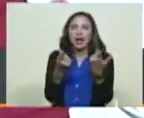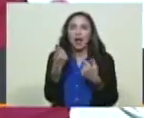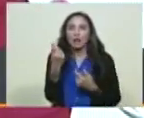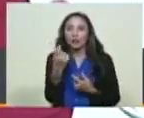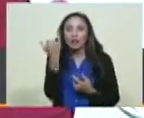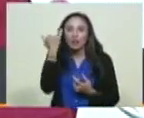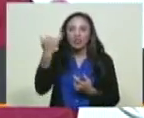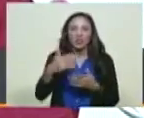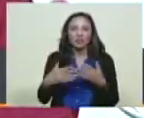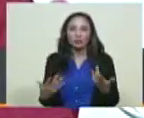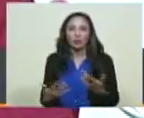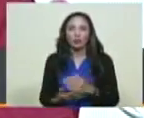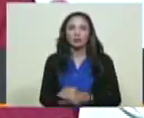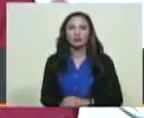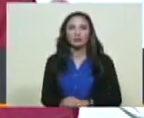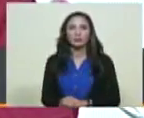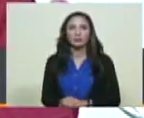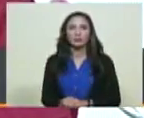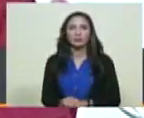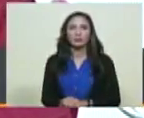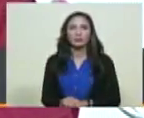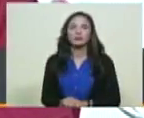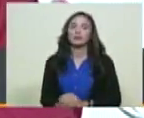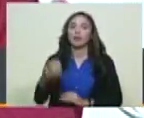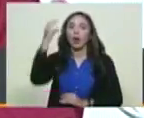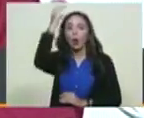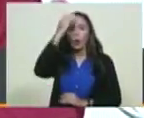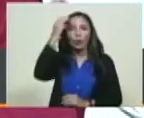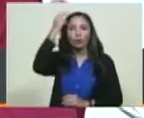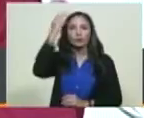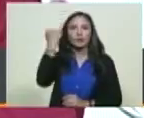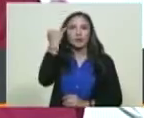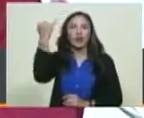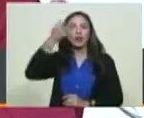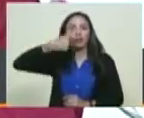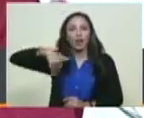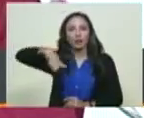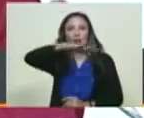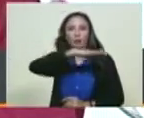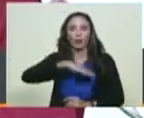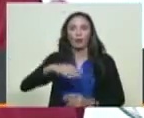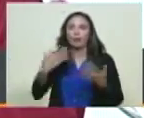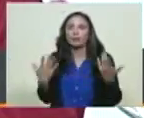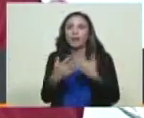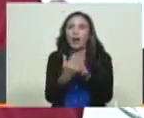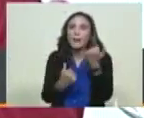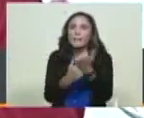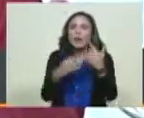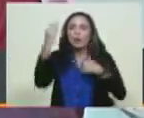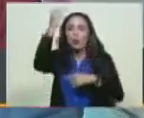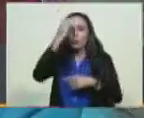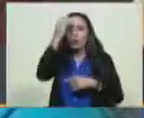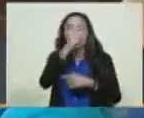pero decisivo la conciencia mayoritaria del pueblo venezolano y de los militares revolucionarios